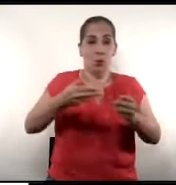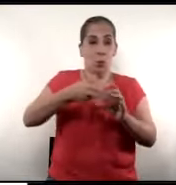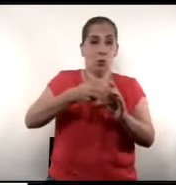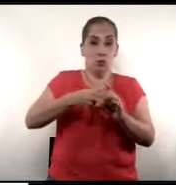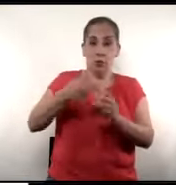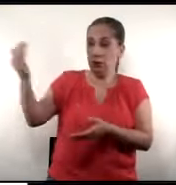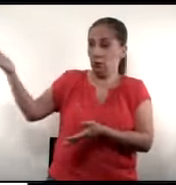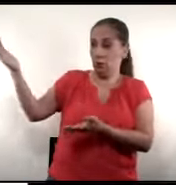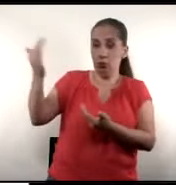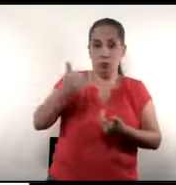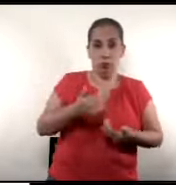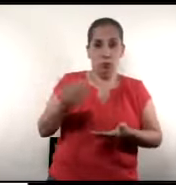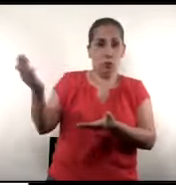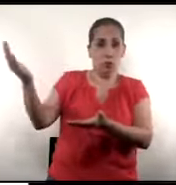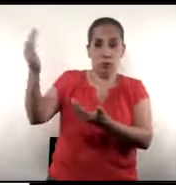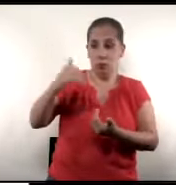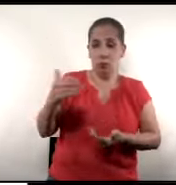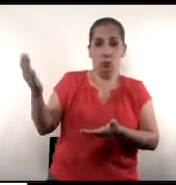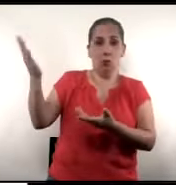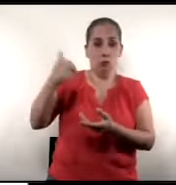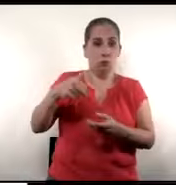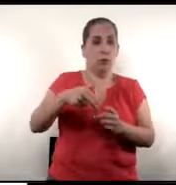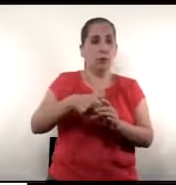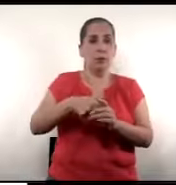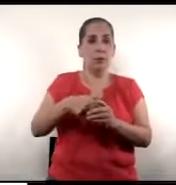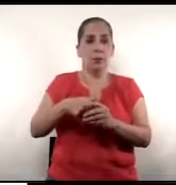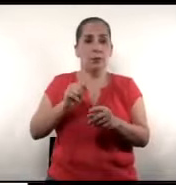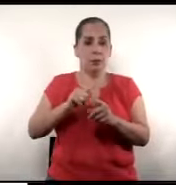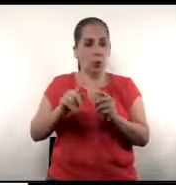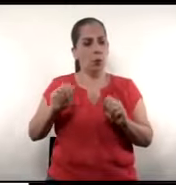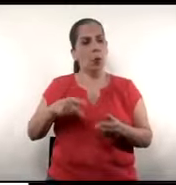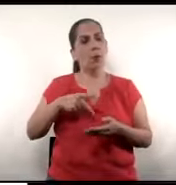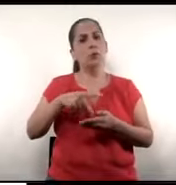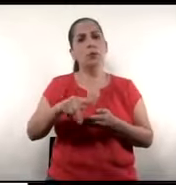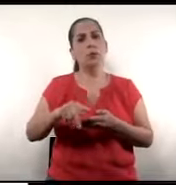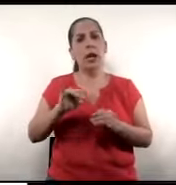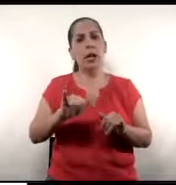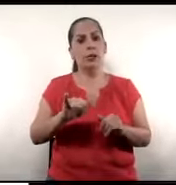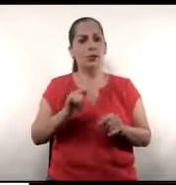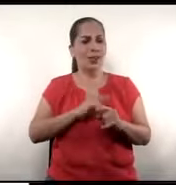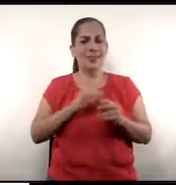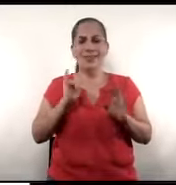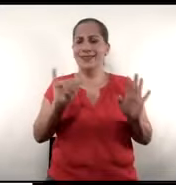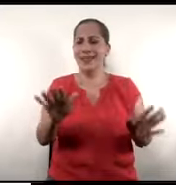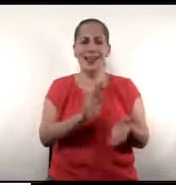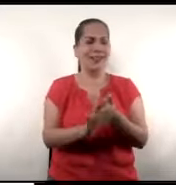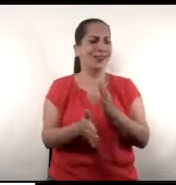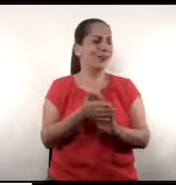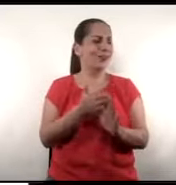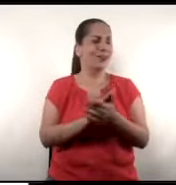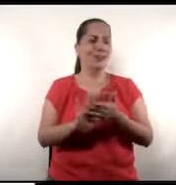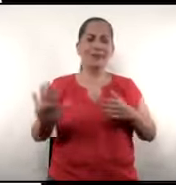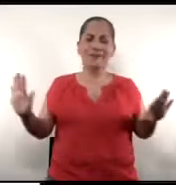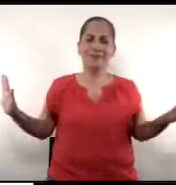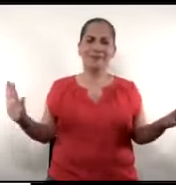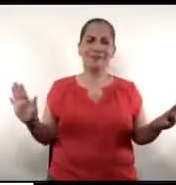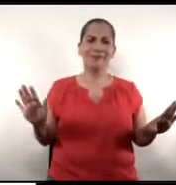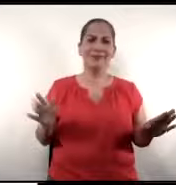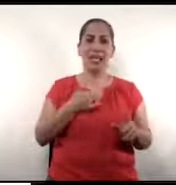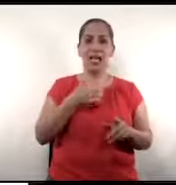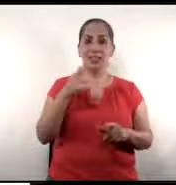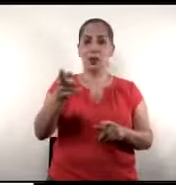los importadores pagando un peaje o un canon por utilizarla. Y nos quitamos de encima el tema de tener una empresa que fue creada